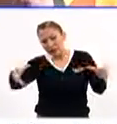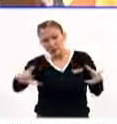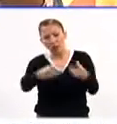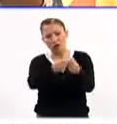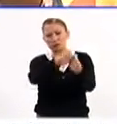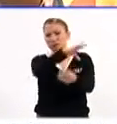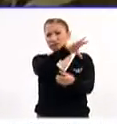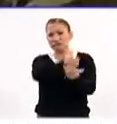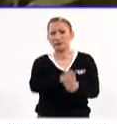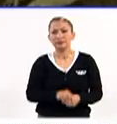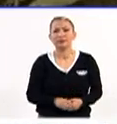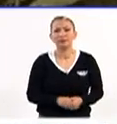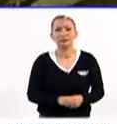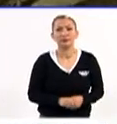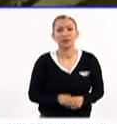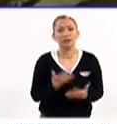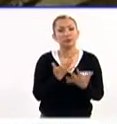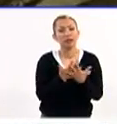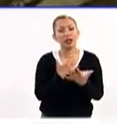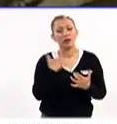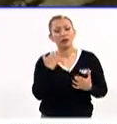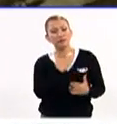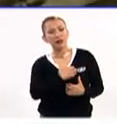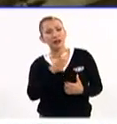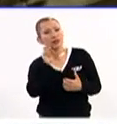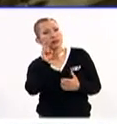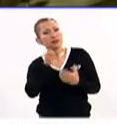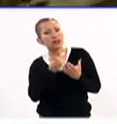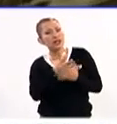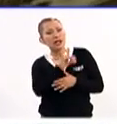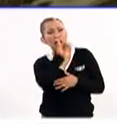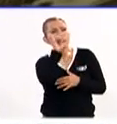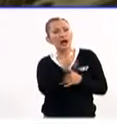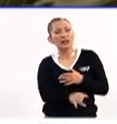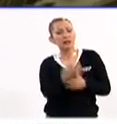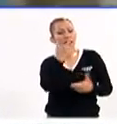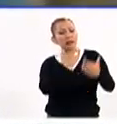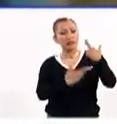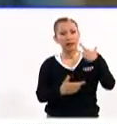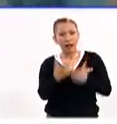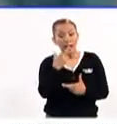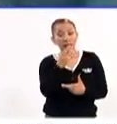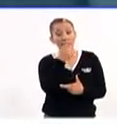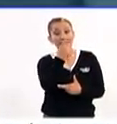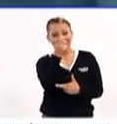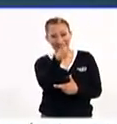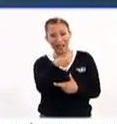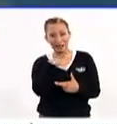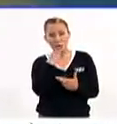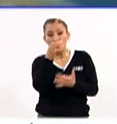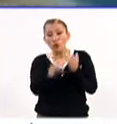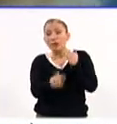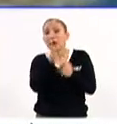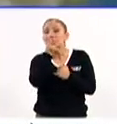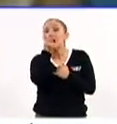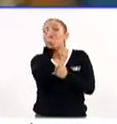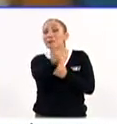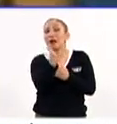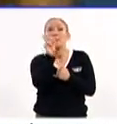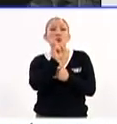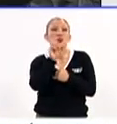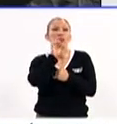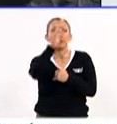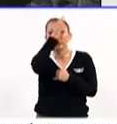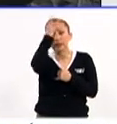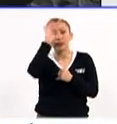muy universal. Espero alegre la salida y espero no volver jamás. Se dice que estas fueron las últimas palabras del